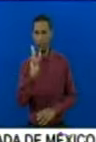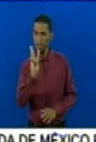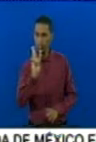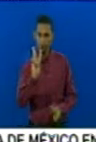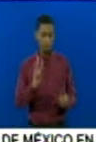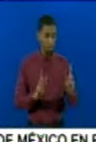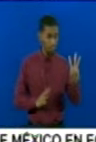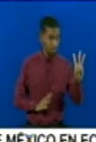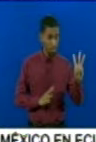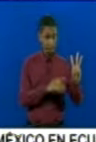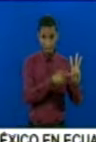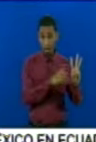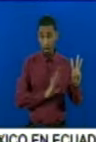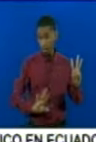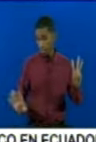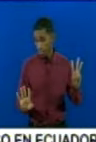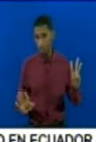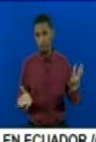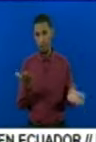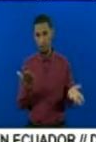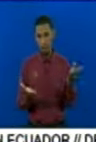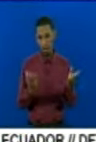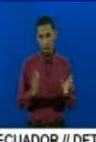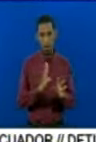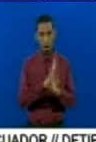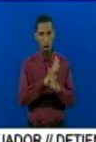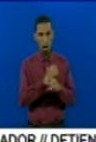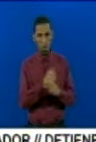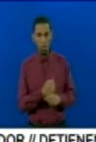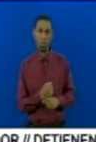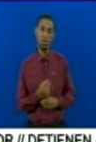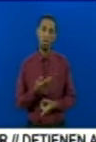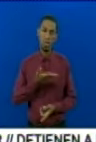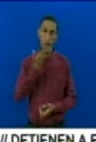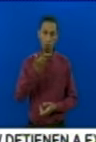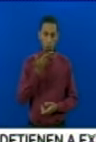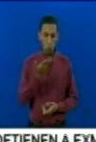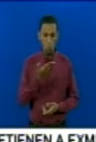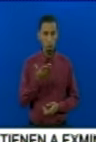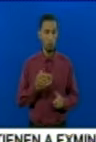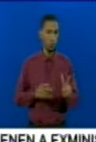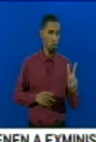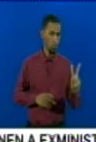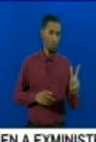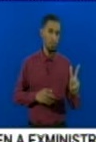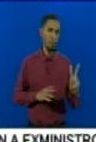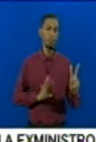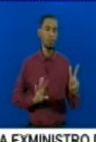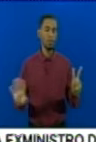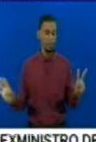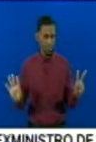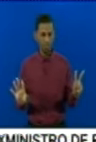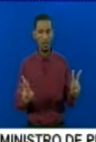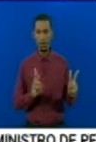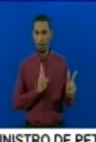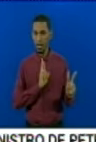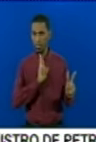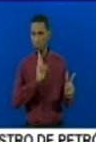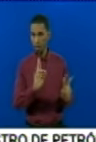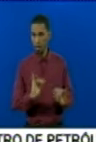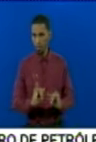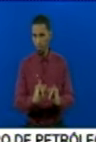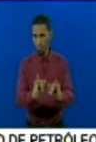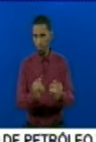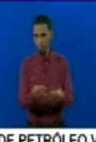y de la misma forma 2 libras de azúcar como promedio. Yo pienso que la respuesta estuvo en